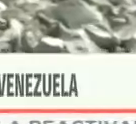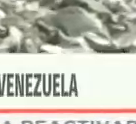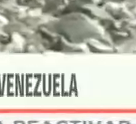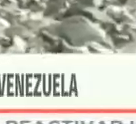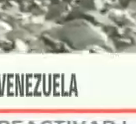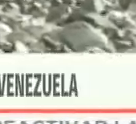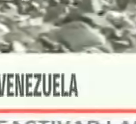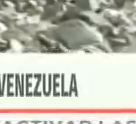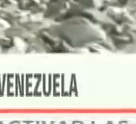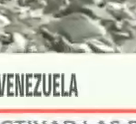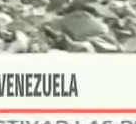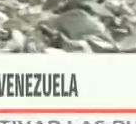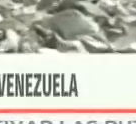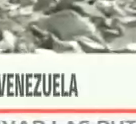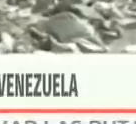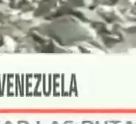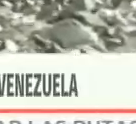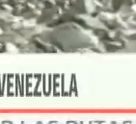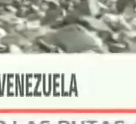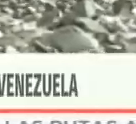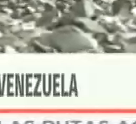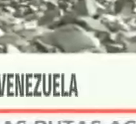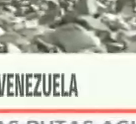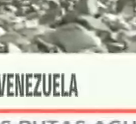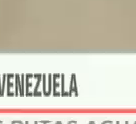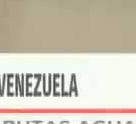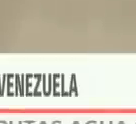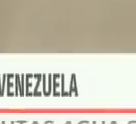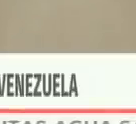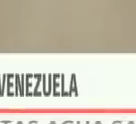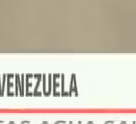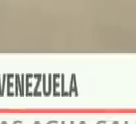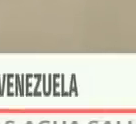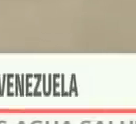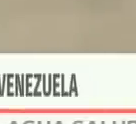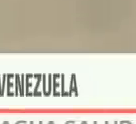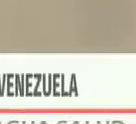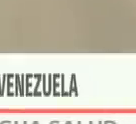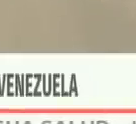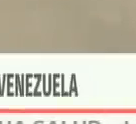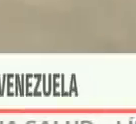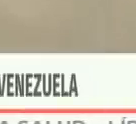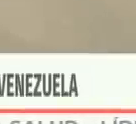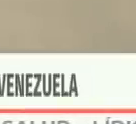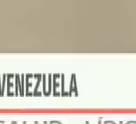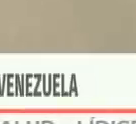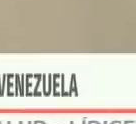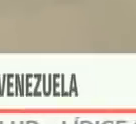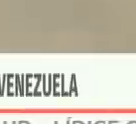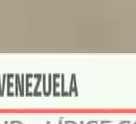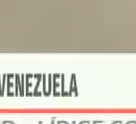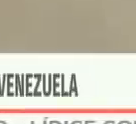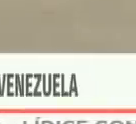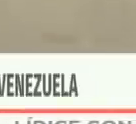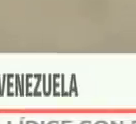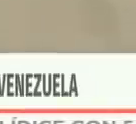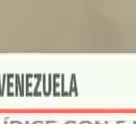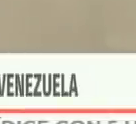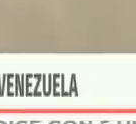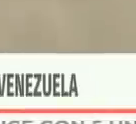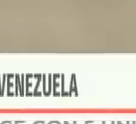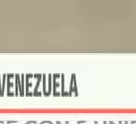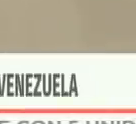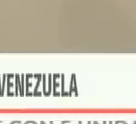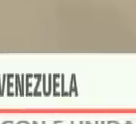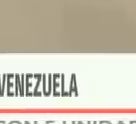al compañero Edison Alvarado, por esa importante victoria obtenida el día de ayer, que demuestra que la clase trabajadora del Metro de Caracas